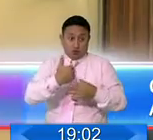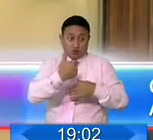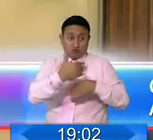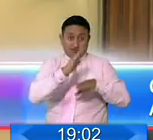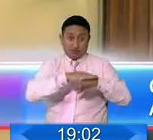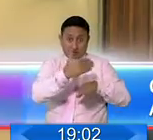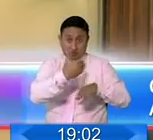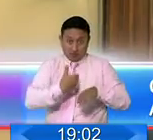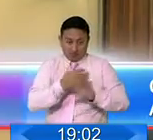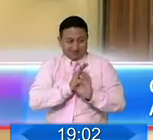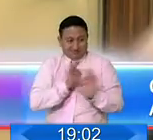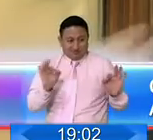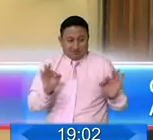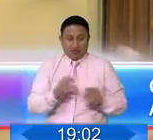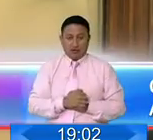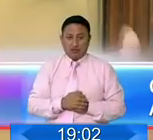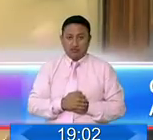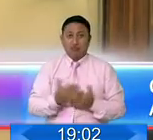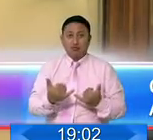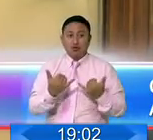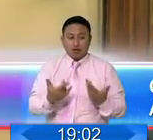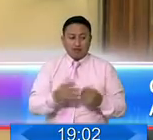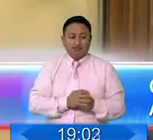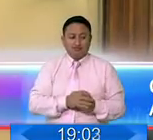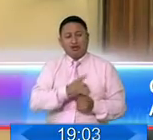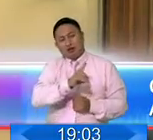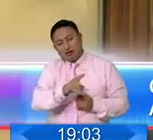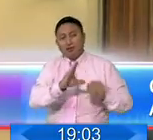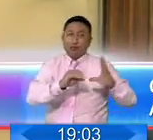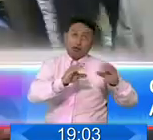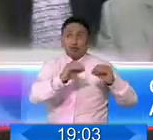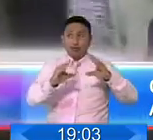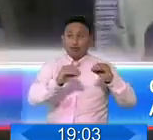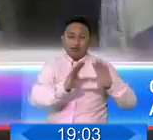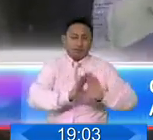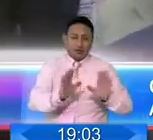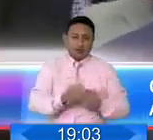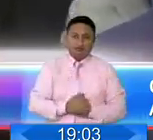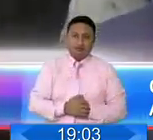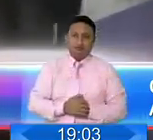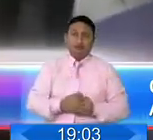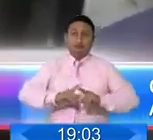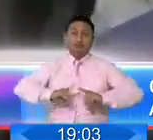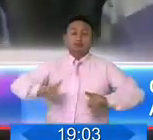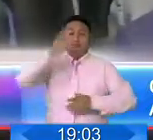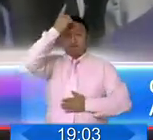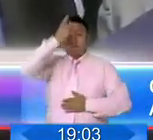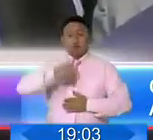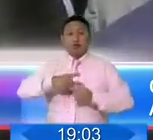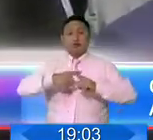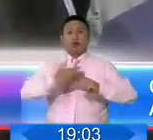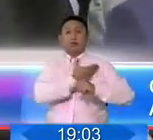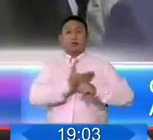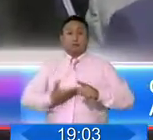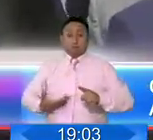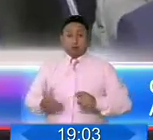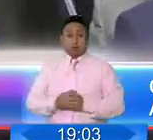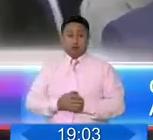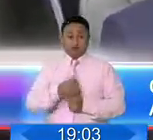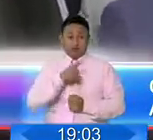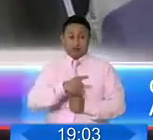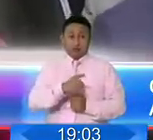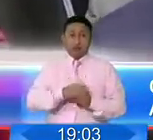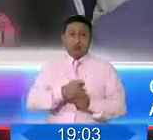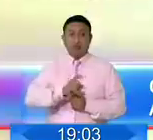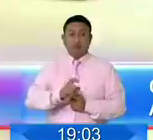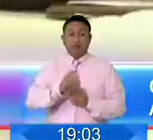notificado oficialmente. Lo que hay es rumores insistentes que estarían viniendo, ¿no? Pero que esta decisión del expresidente deja como lección la necesidad de proteger a